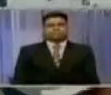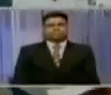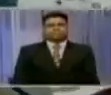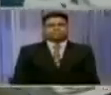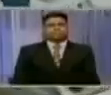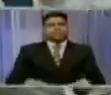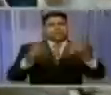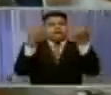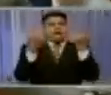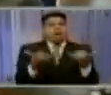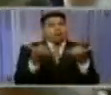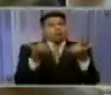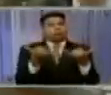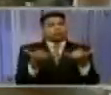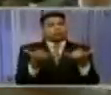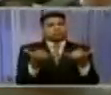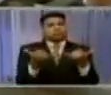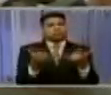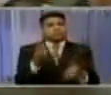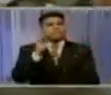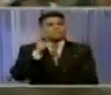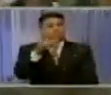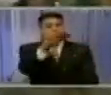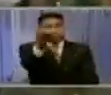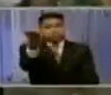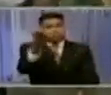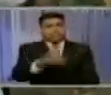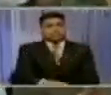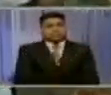Ahora, fíjense ustedes,